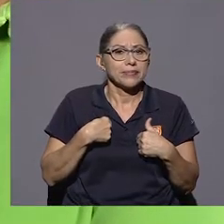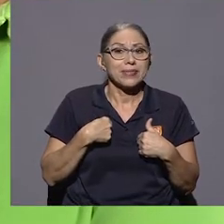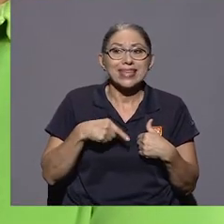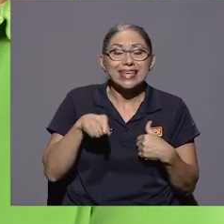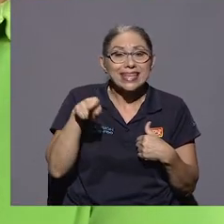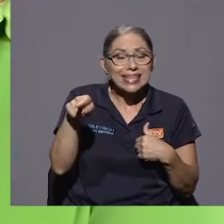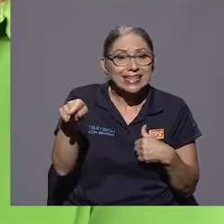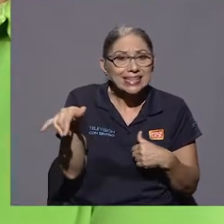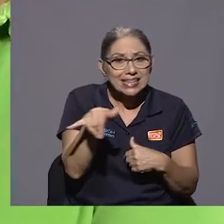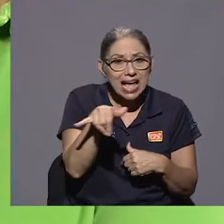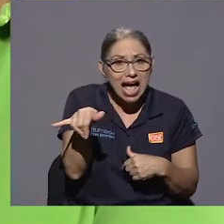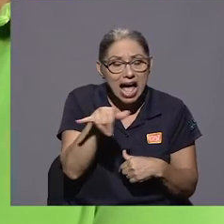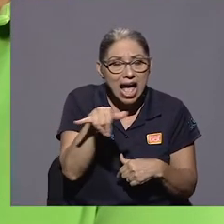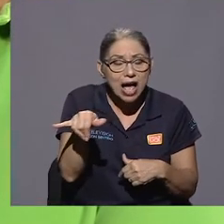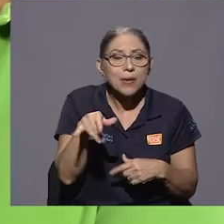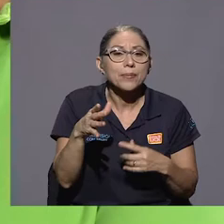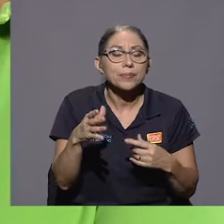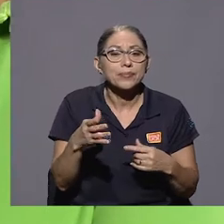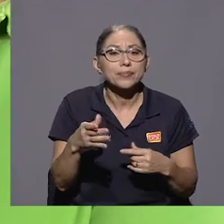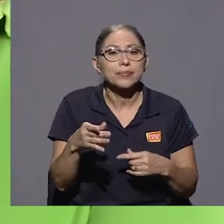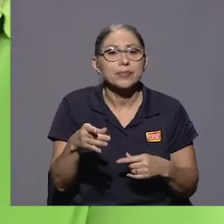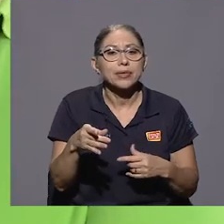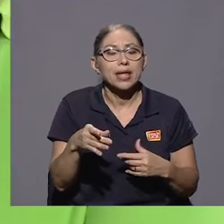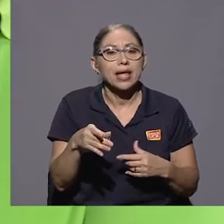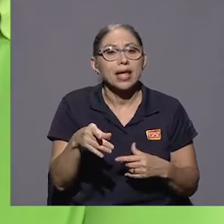Y se convirtió también